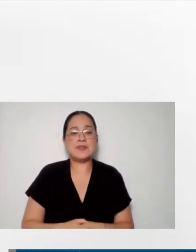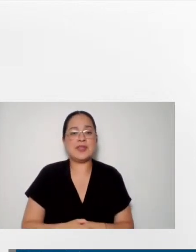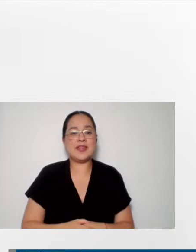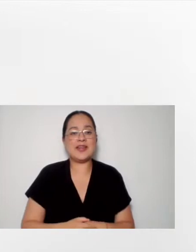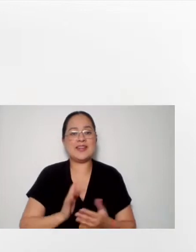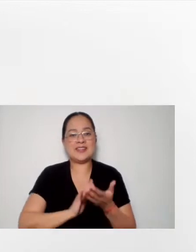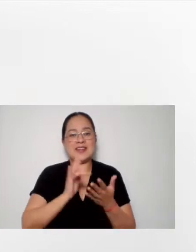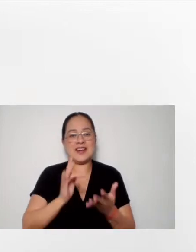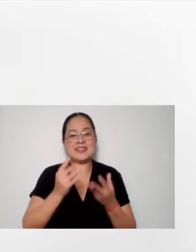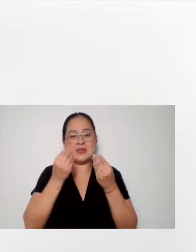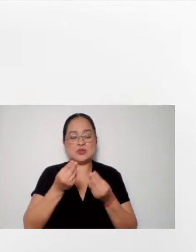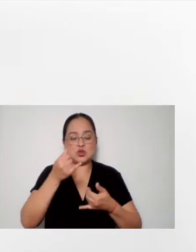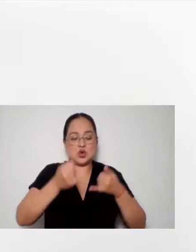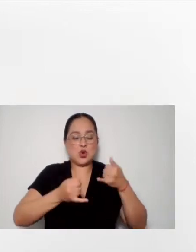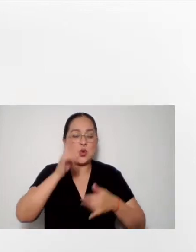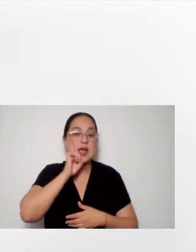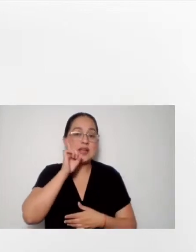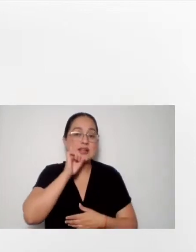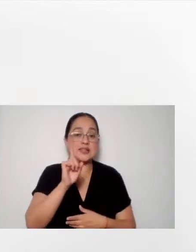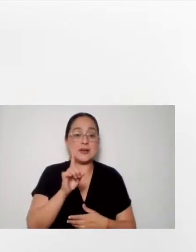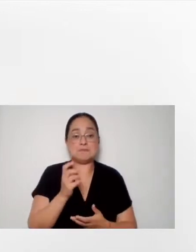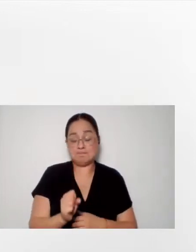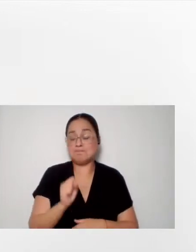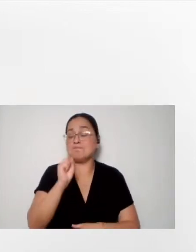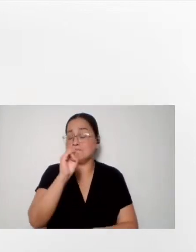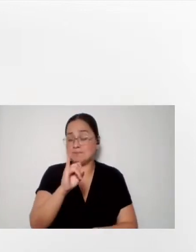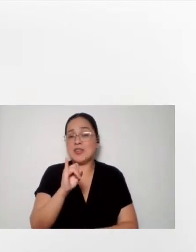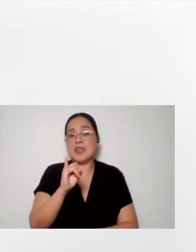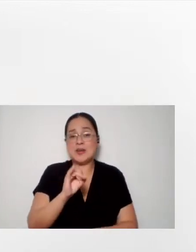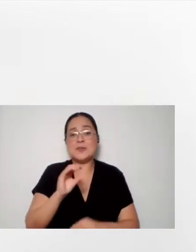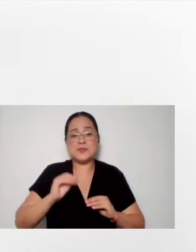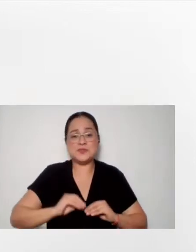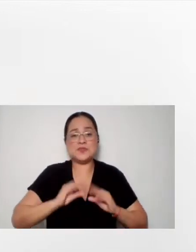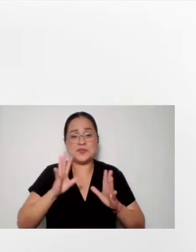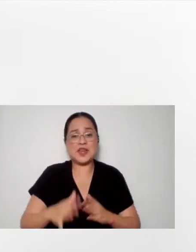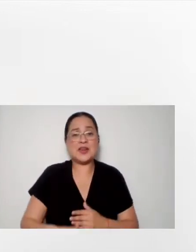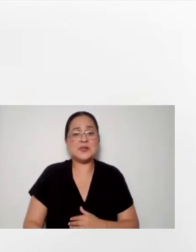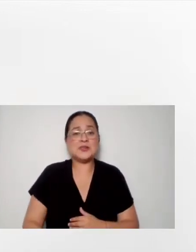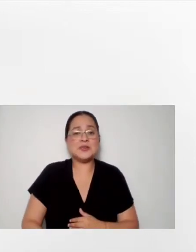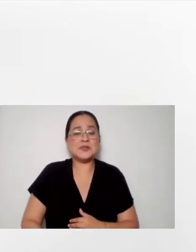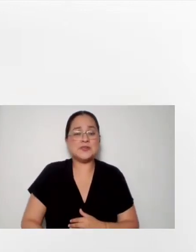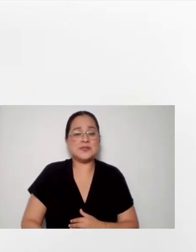Muchas gracias, jueza. Sí, justamente una de las